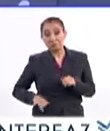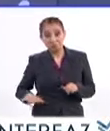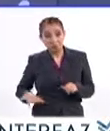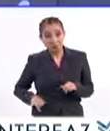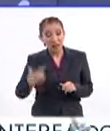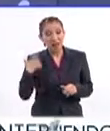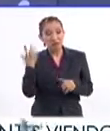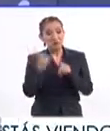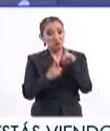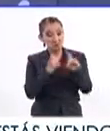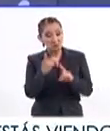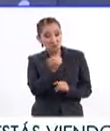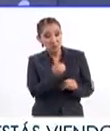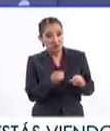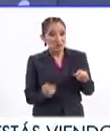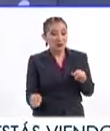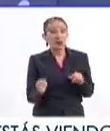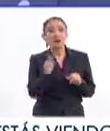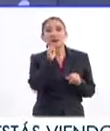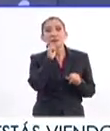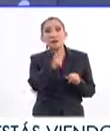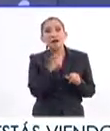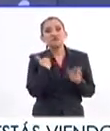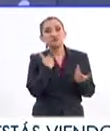interesante, atleta exitosa, que además ha